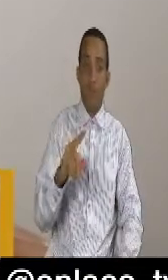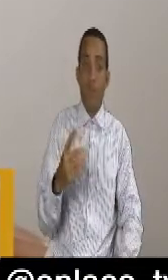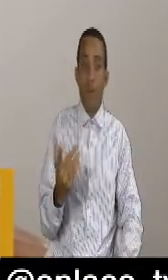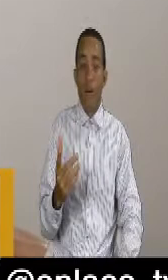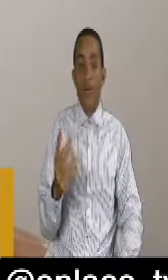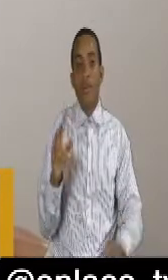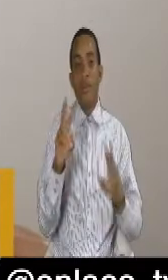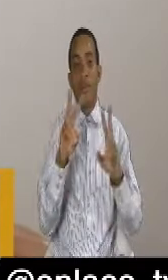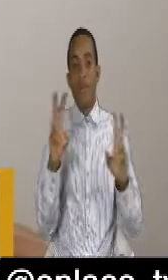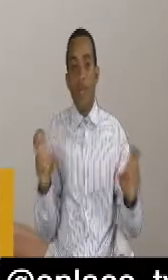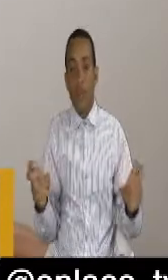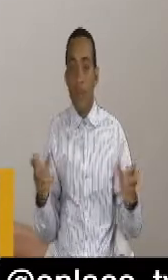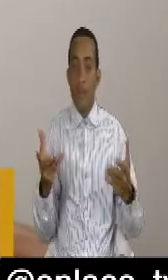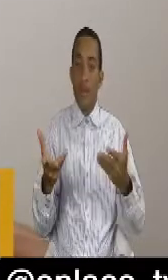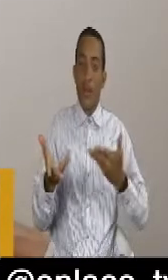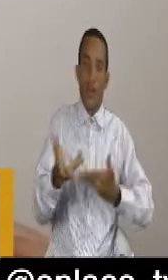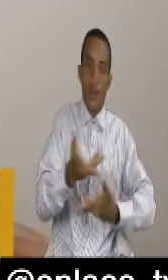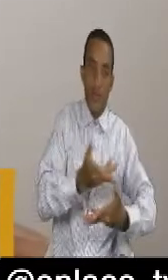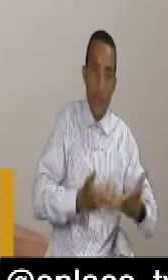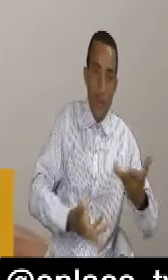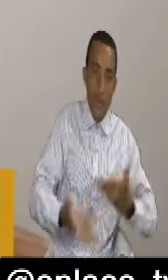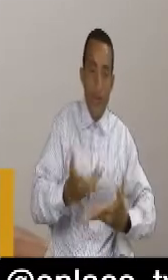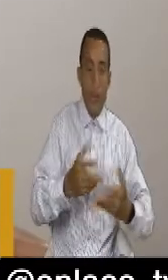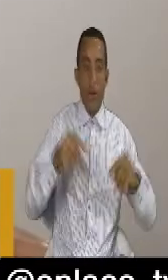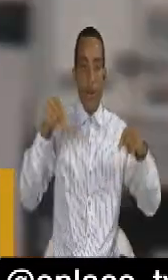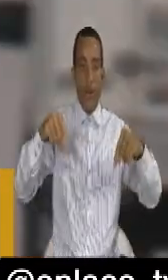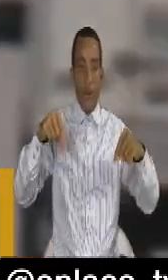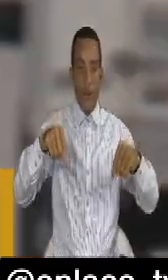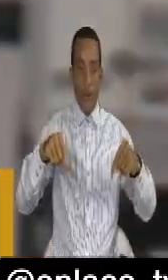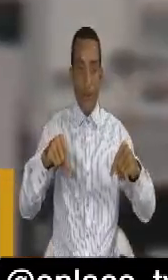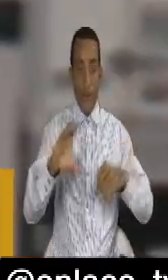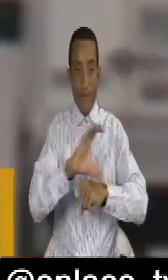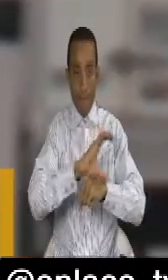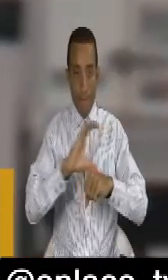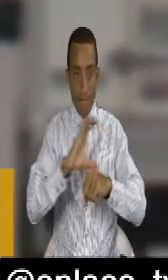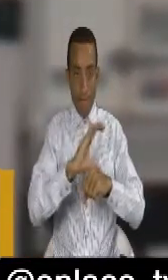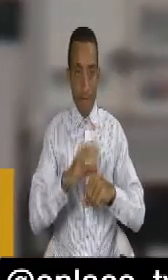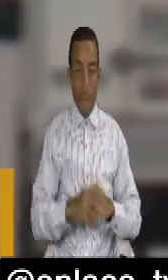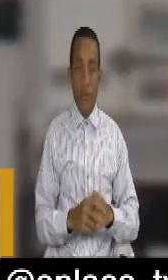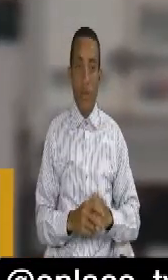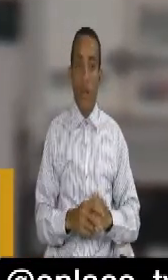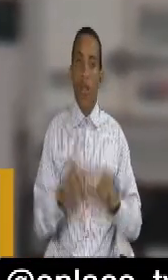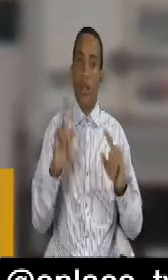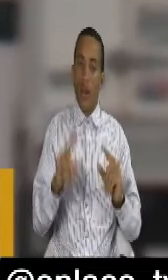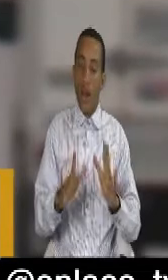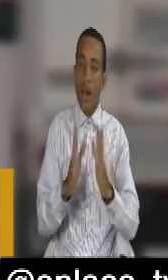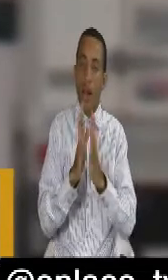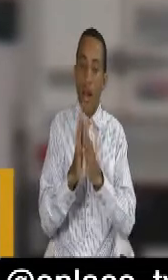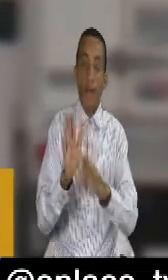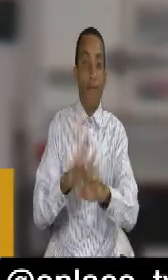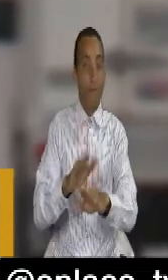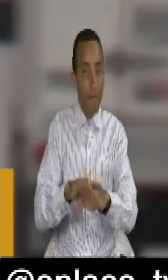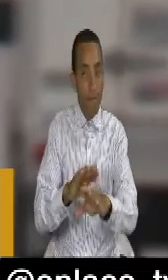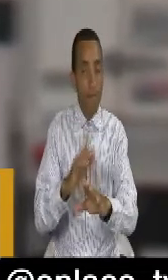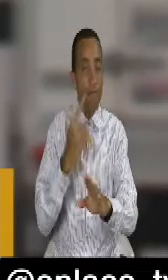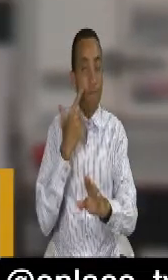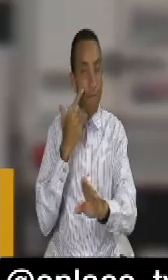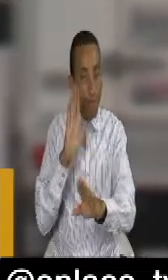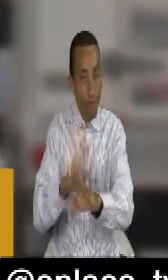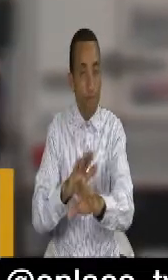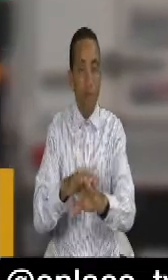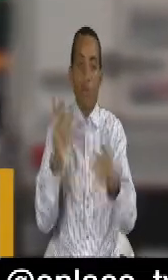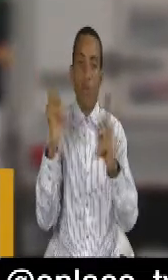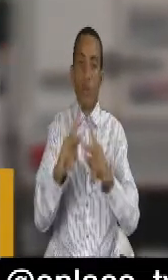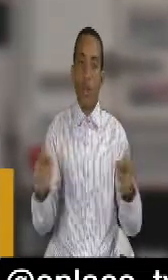de convivencia en nuestra ciudad, y hacerle también el llamado de atención a estas personas